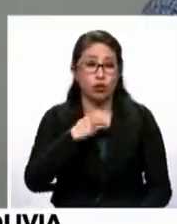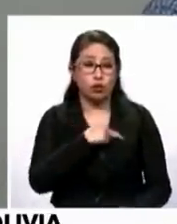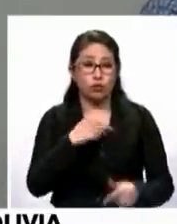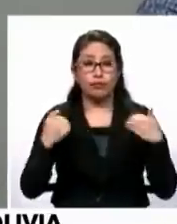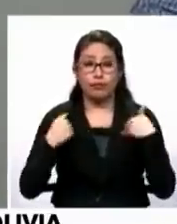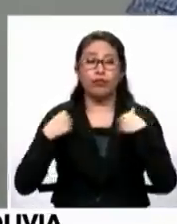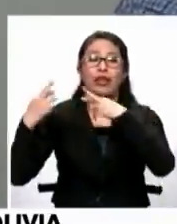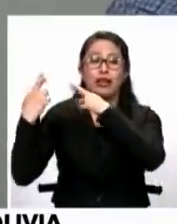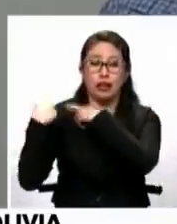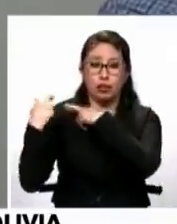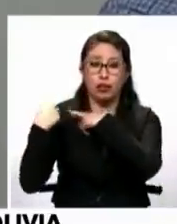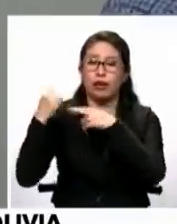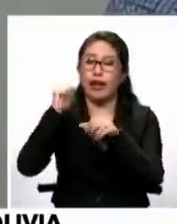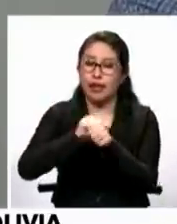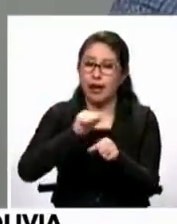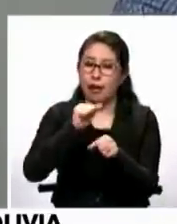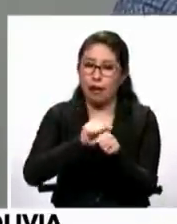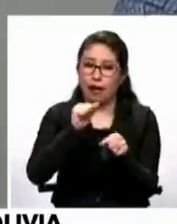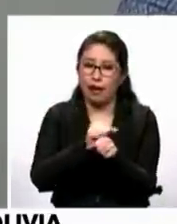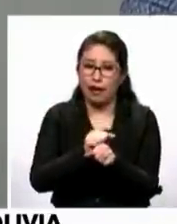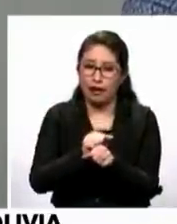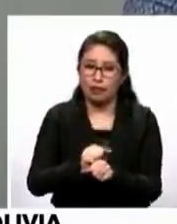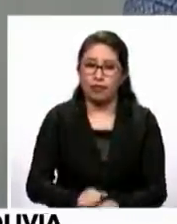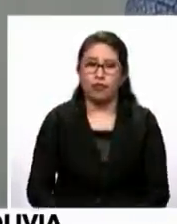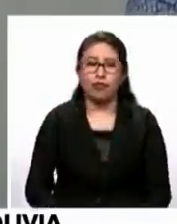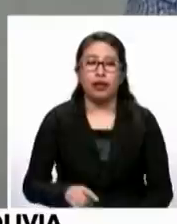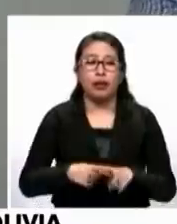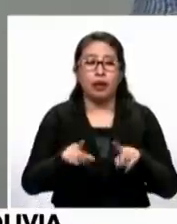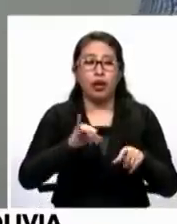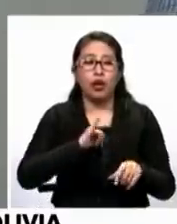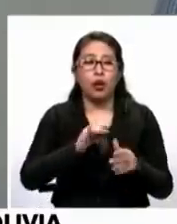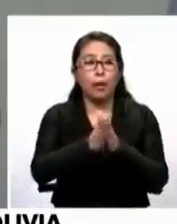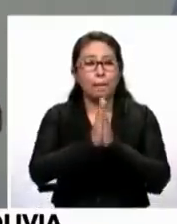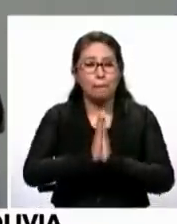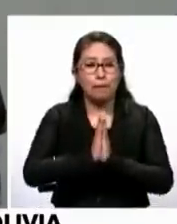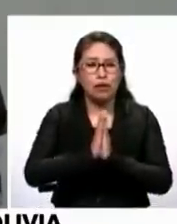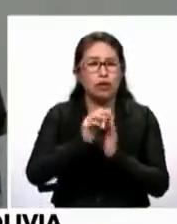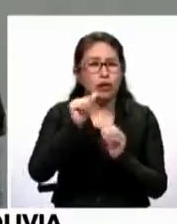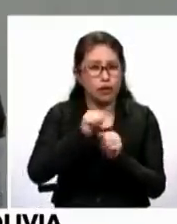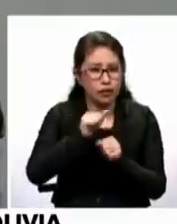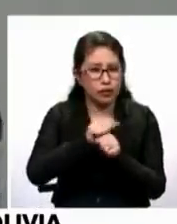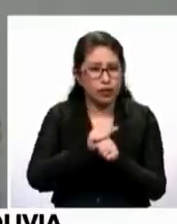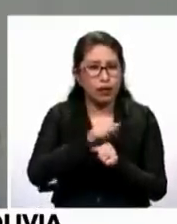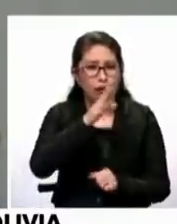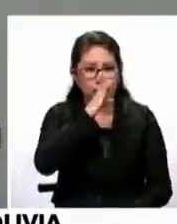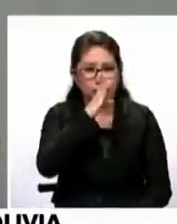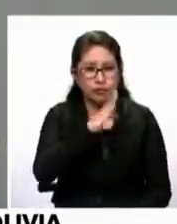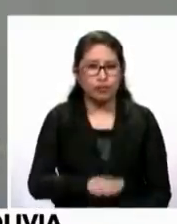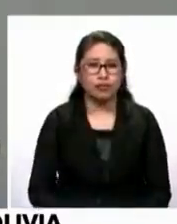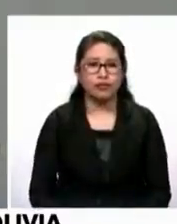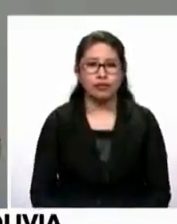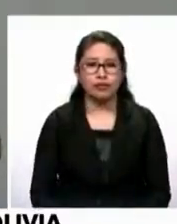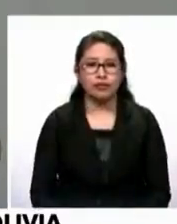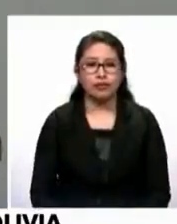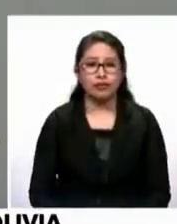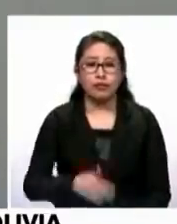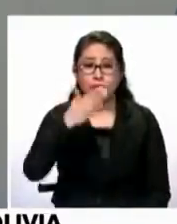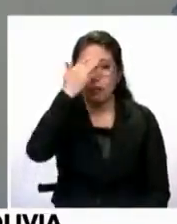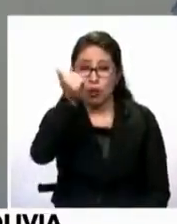responsabilidad hacia ellos, pero yo solamente les pido disciplina, porque la mejor forma de